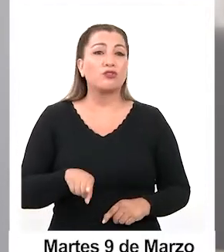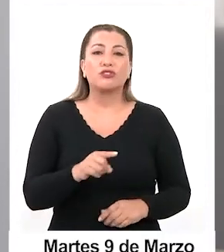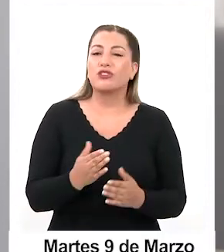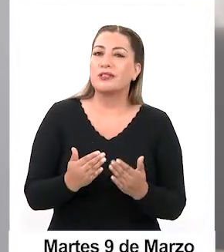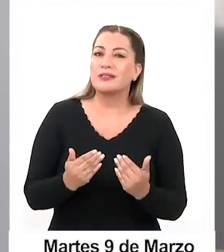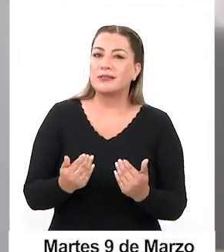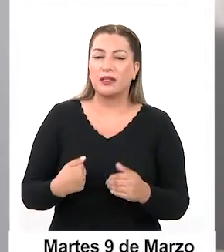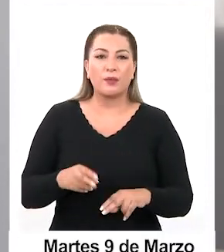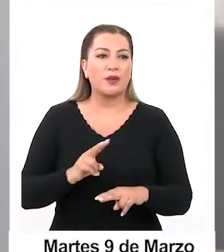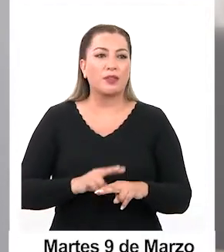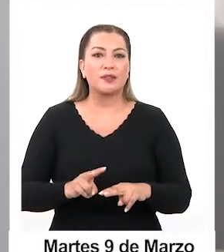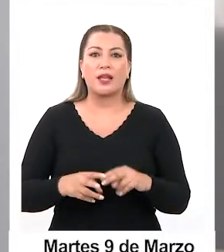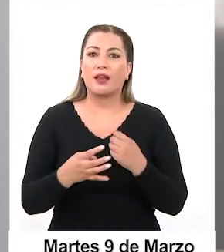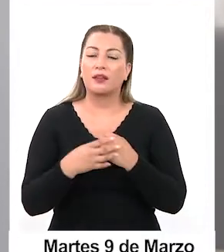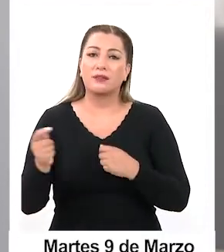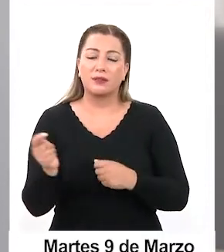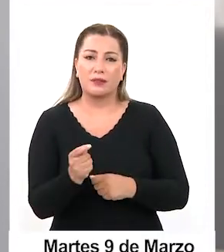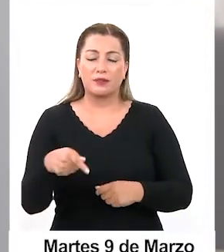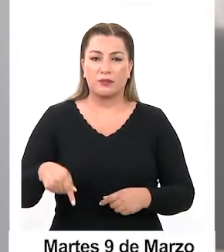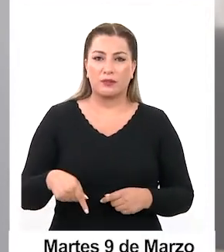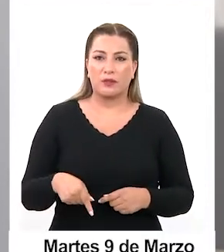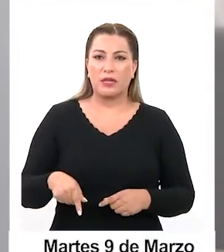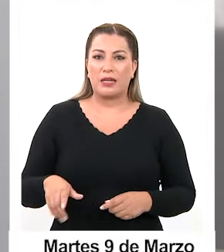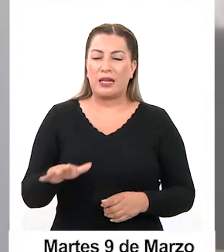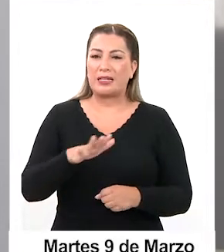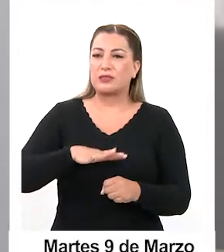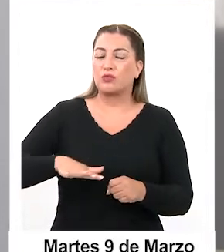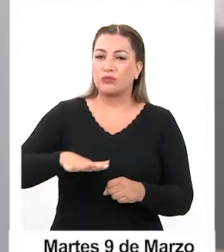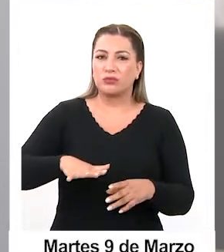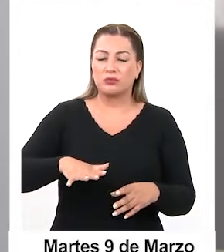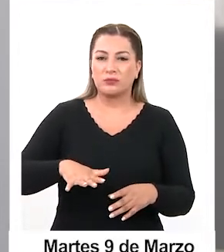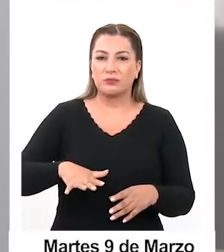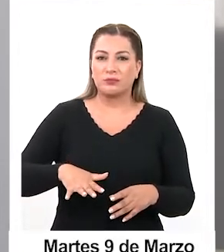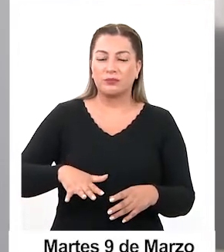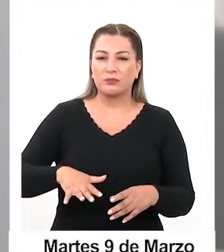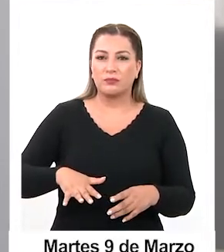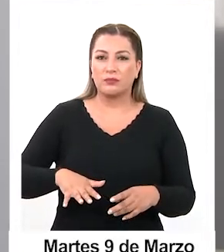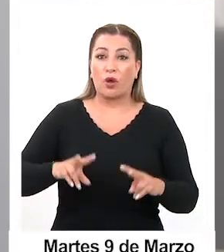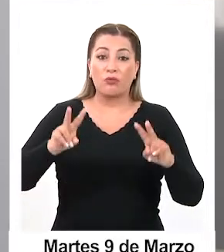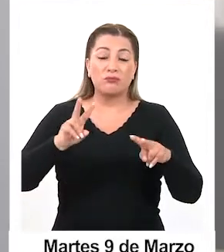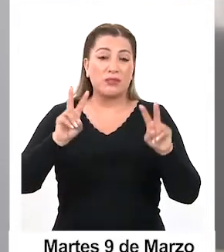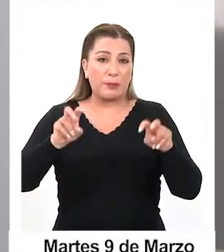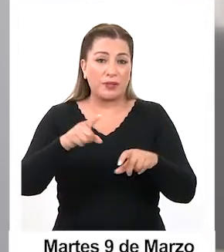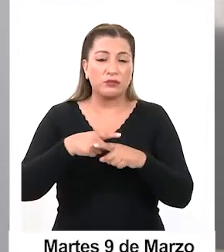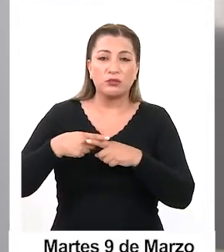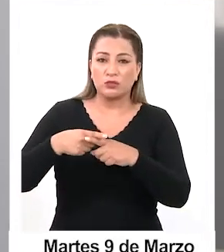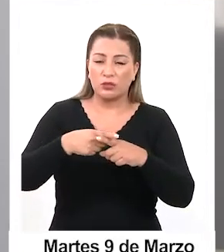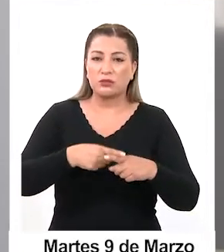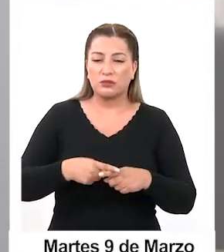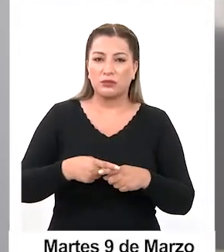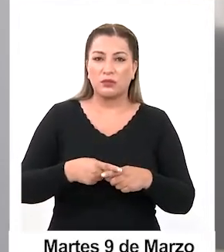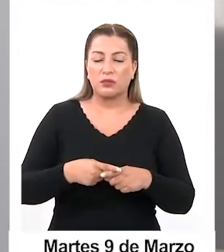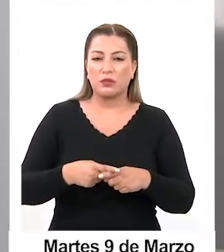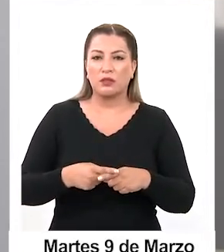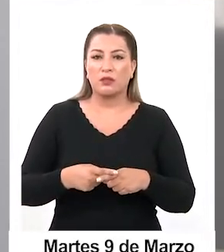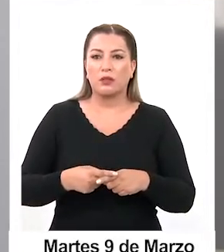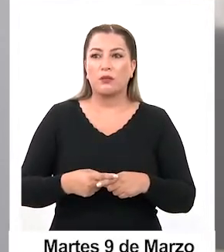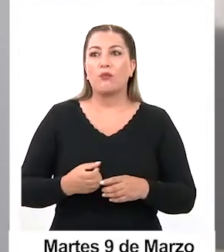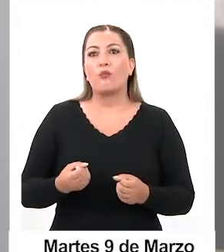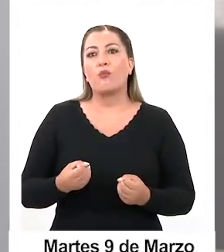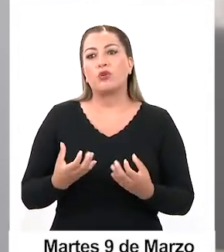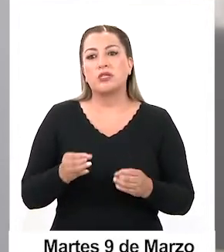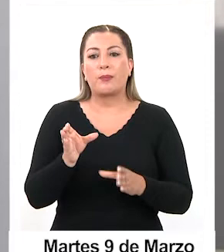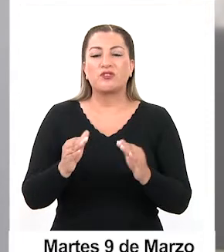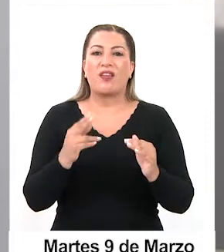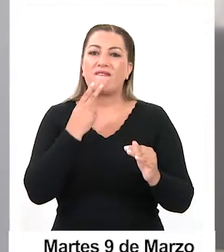genera a nosotros como región por tener condiciones de base, determinantes sociales que en la práctica puede ser el hacinamiento, por